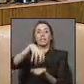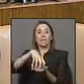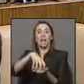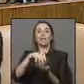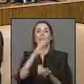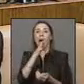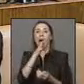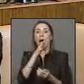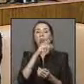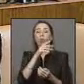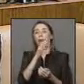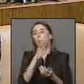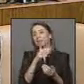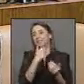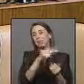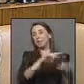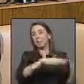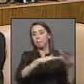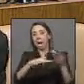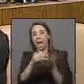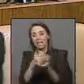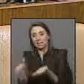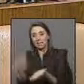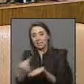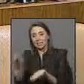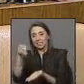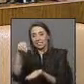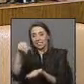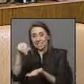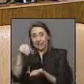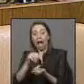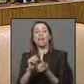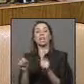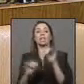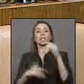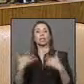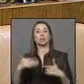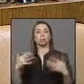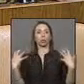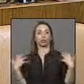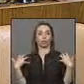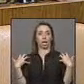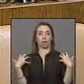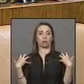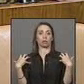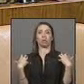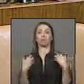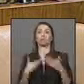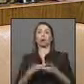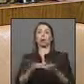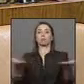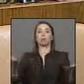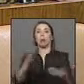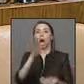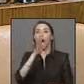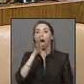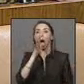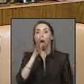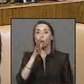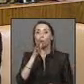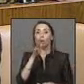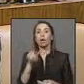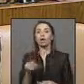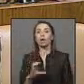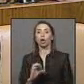un rol relevante a los efectos de abastecer el vital elemento en los